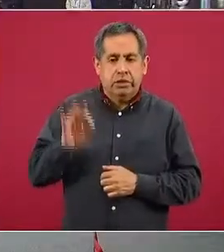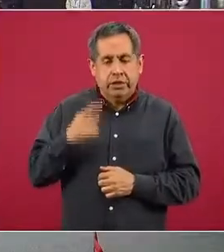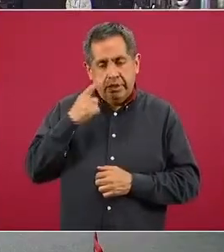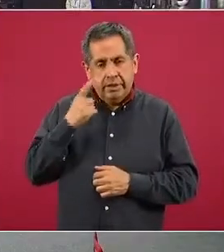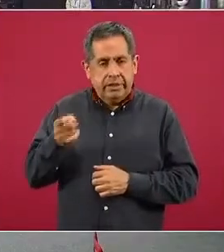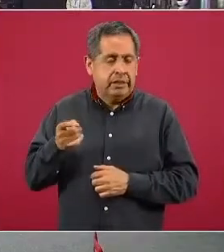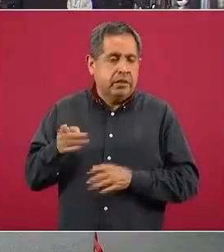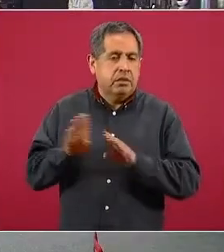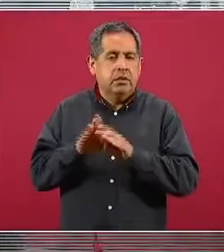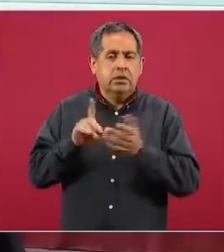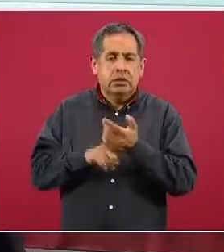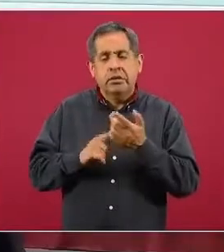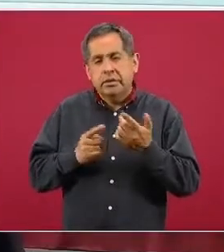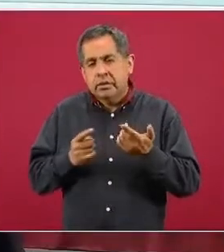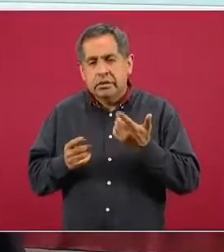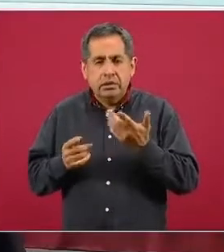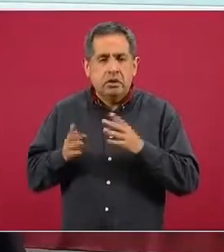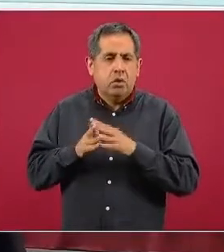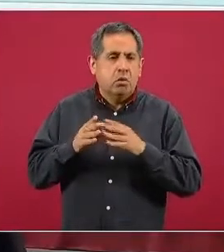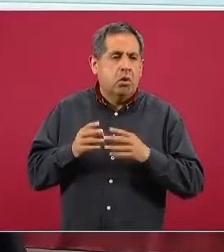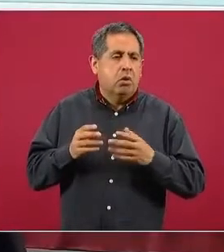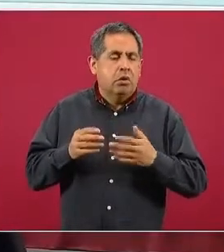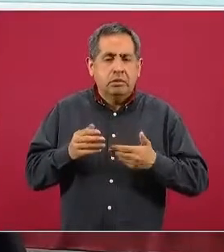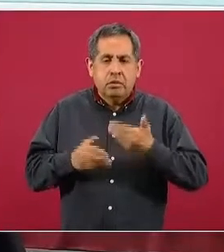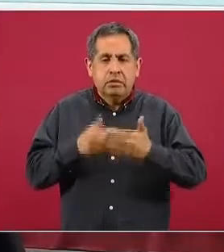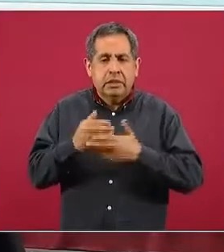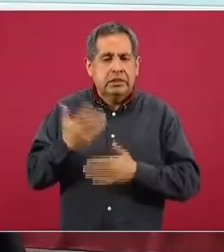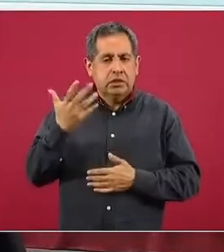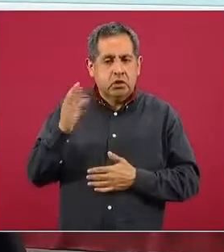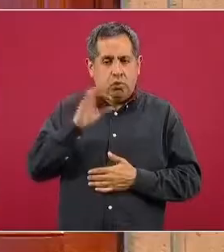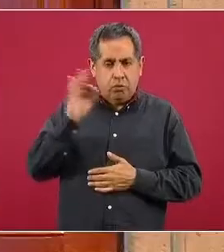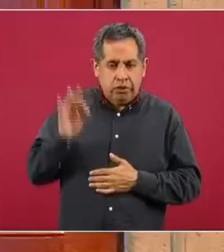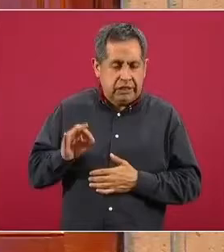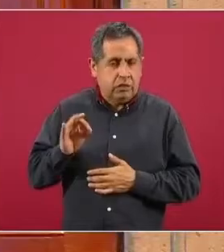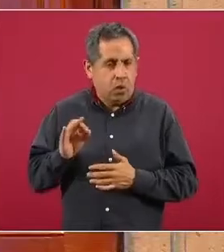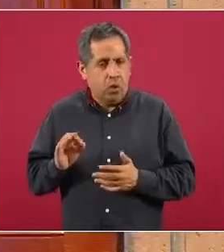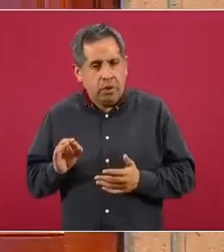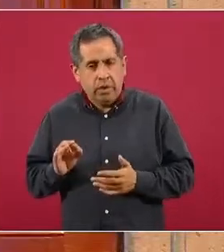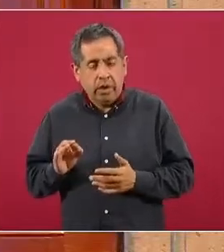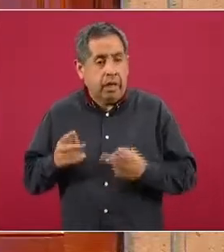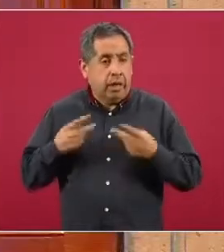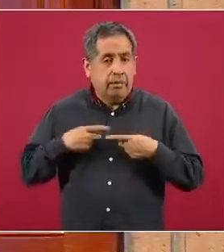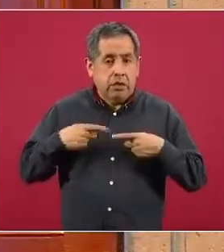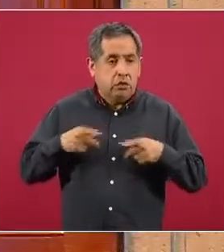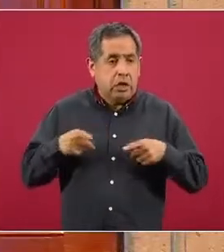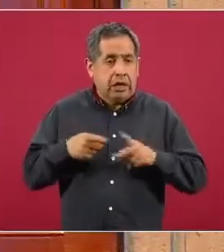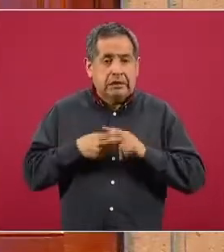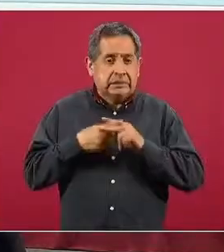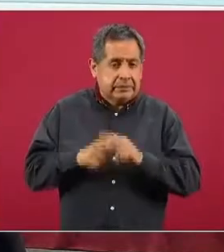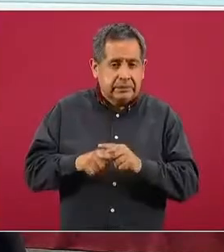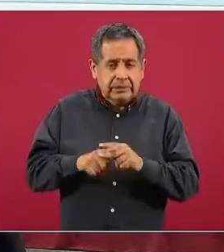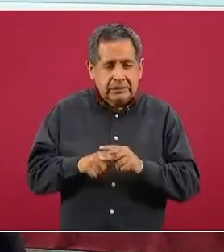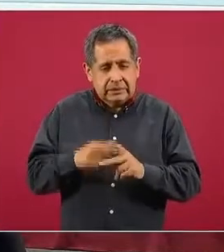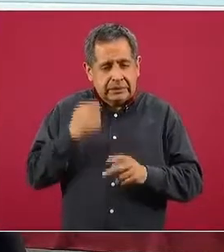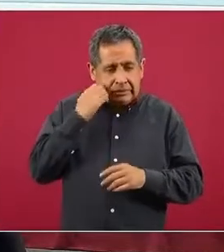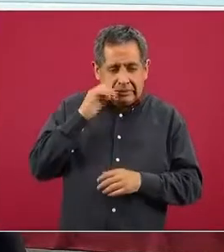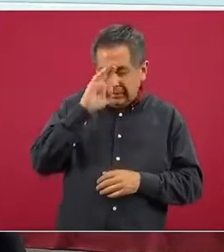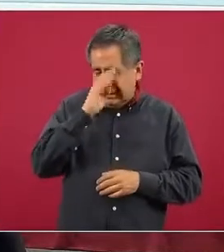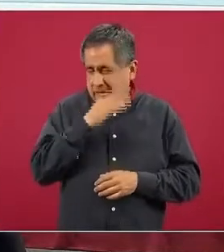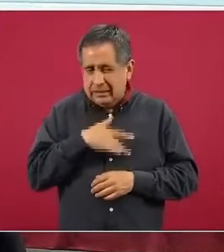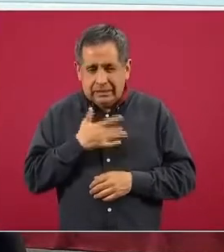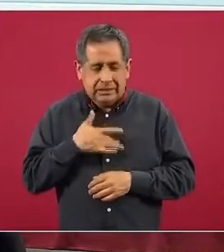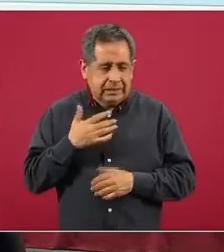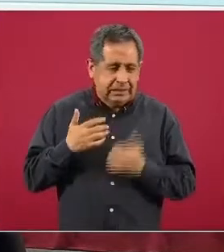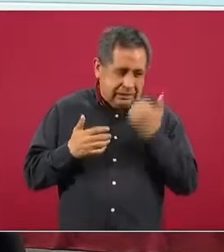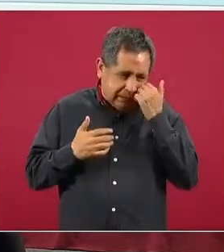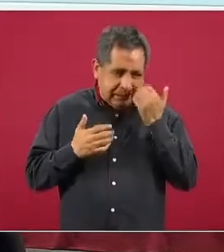el indicador de casos activos, es decir, es un 5% la cantidad de personas que han iniciado con signos y síntomas en